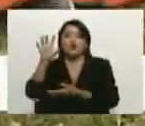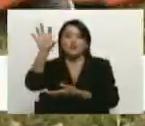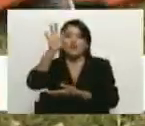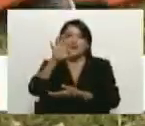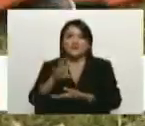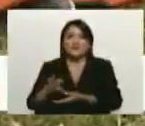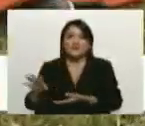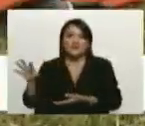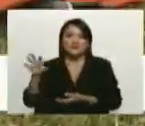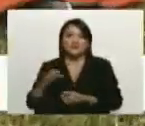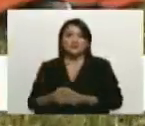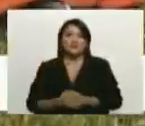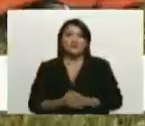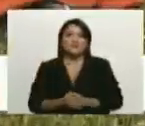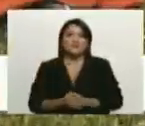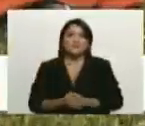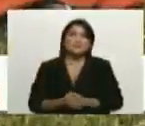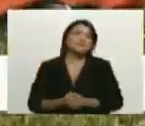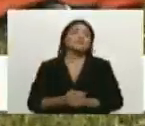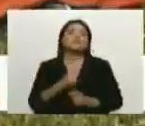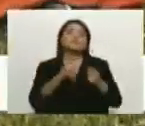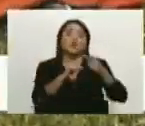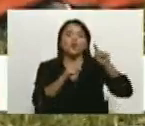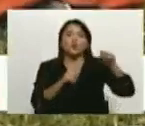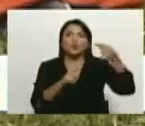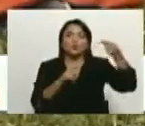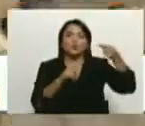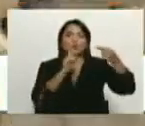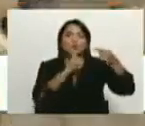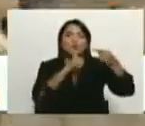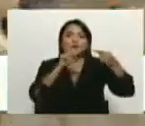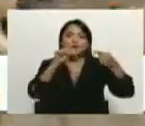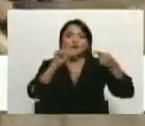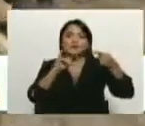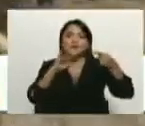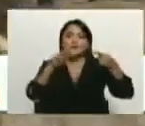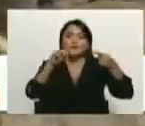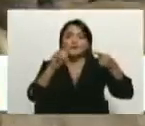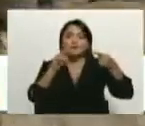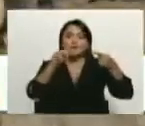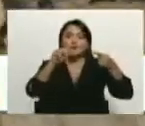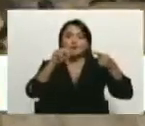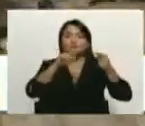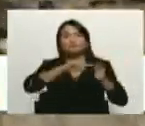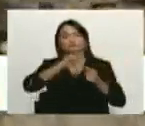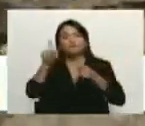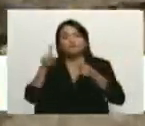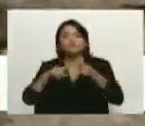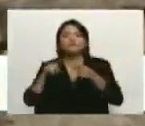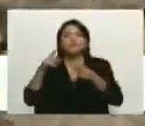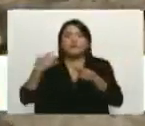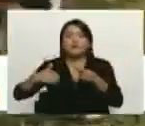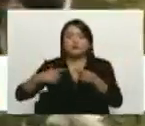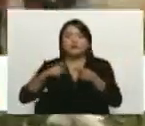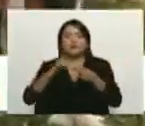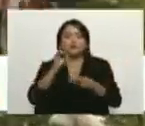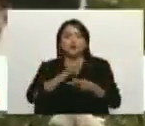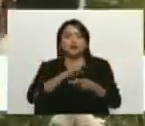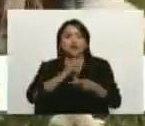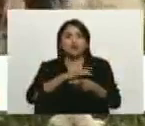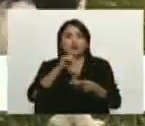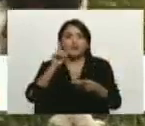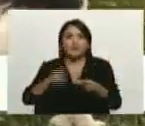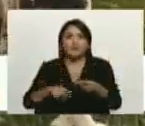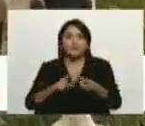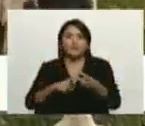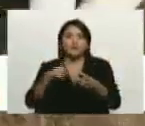representando un ejemplar de esta raza llamado Simón allá en Argentina, en Chile. Y